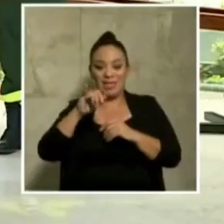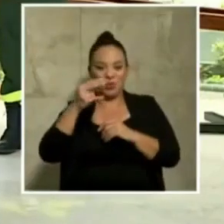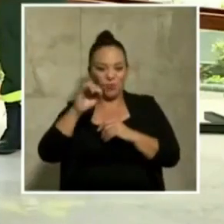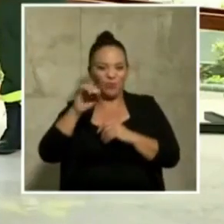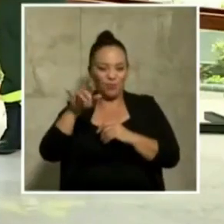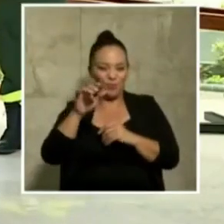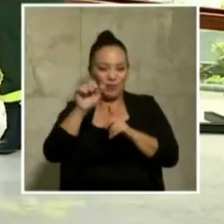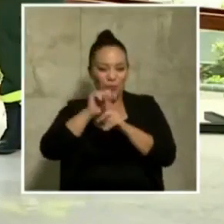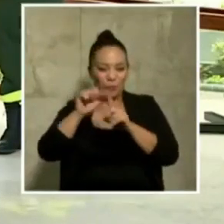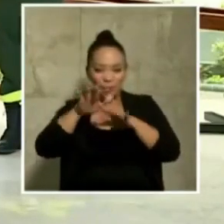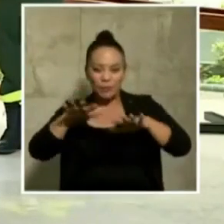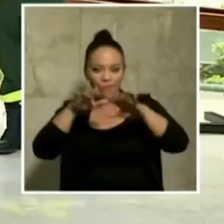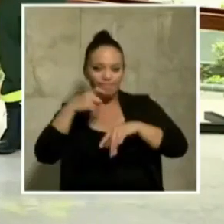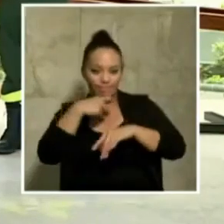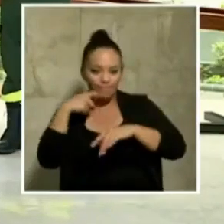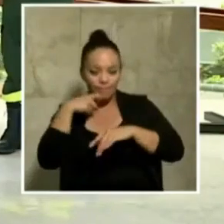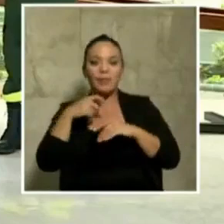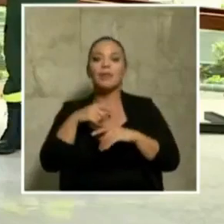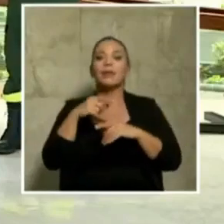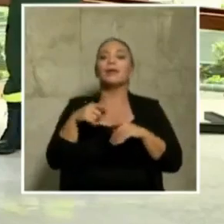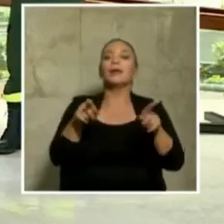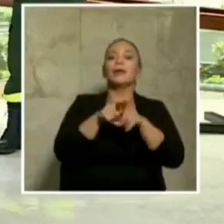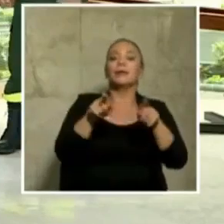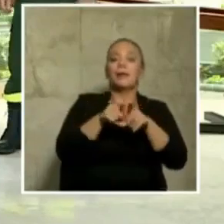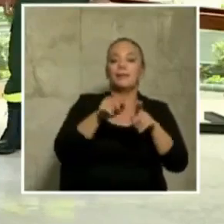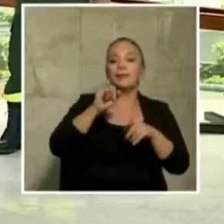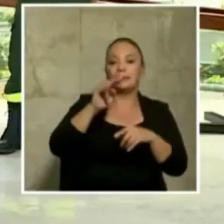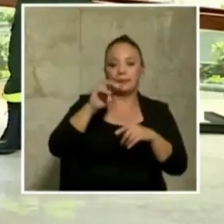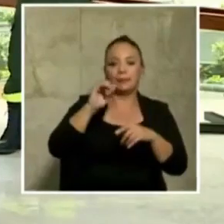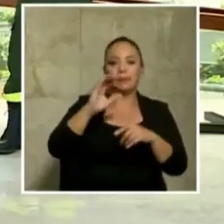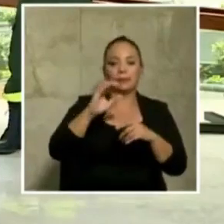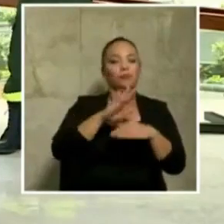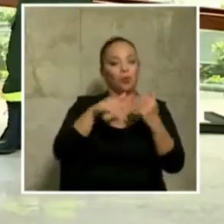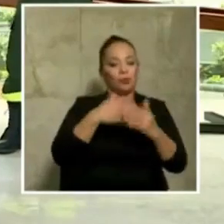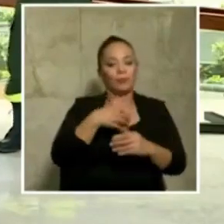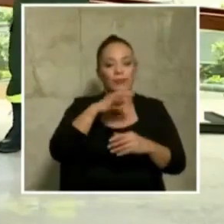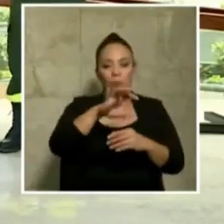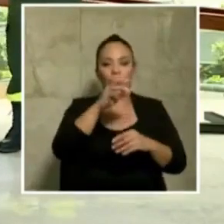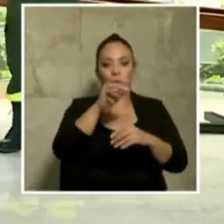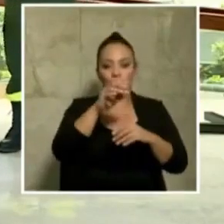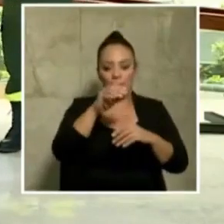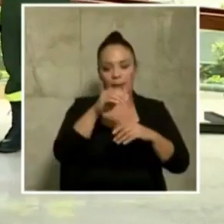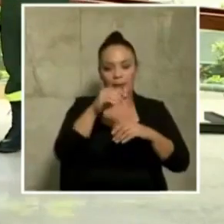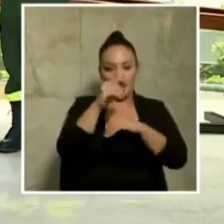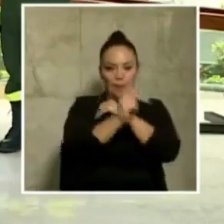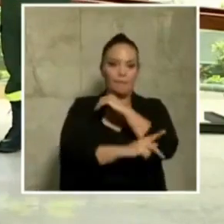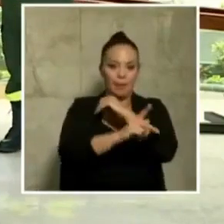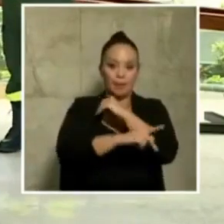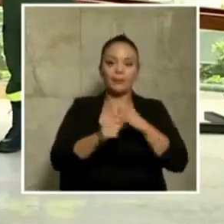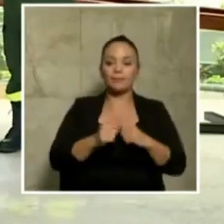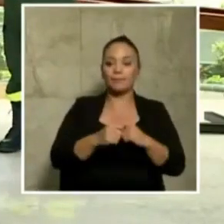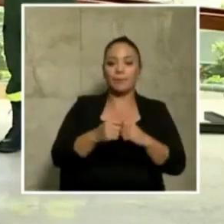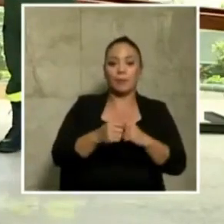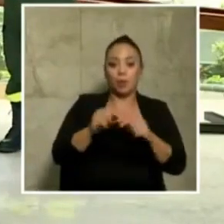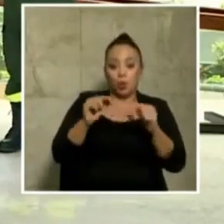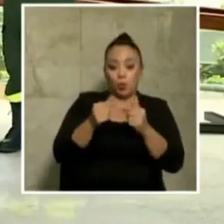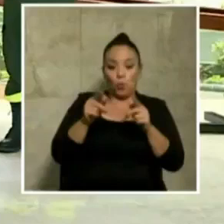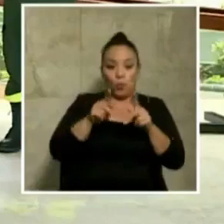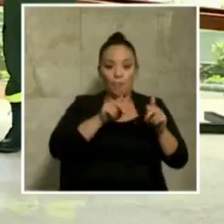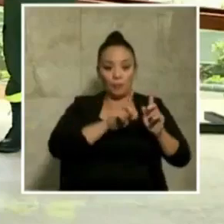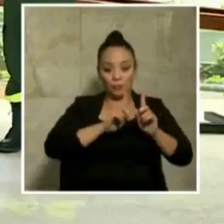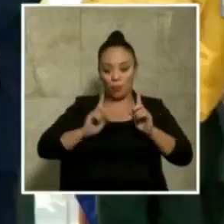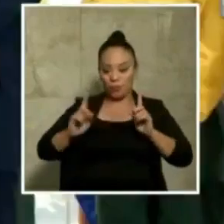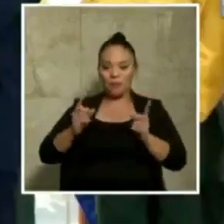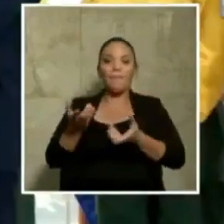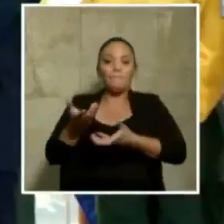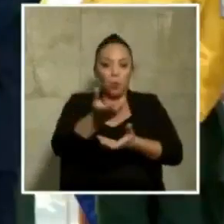corresponde hacer al SINAC en Patrimonio Natural del Estado. Estos señores que nos acompañan, señoras, son parte del equipo de bomberos forestales